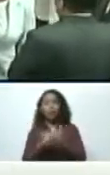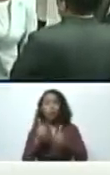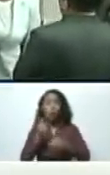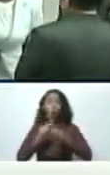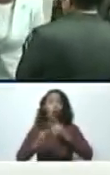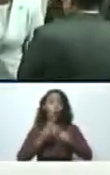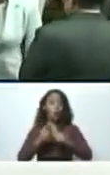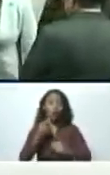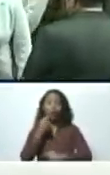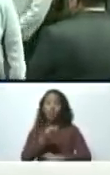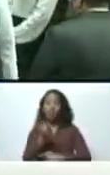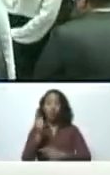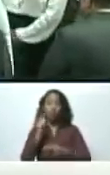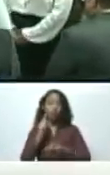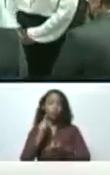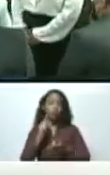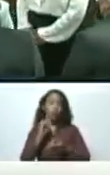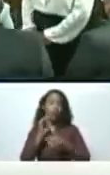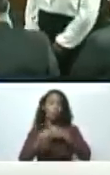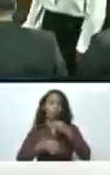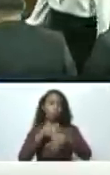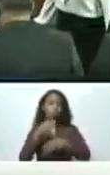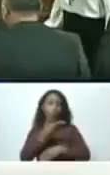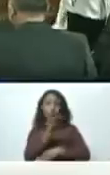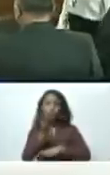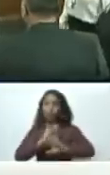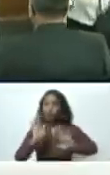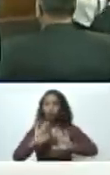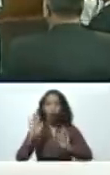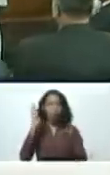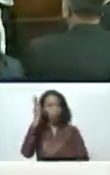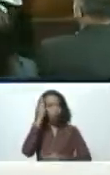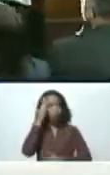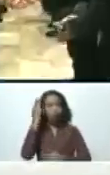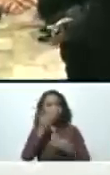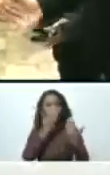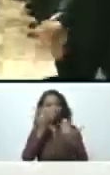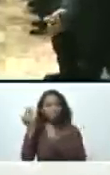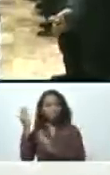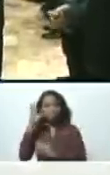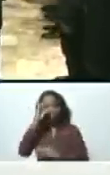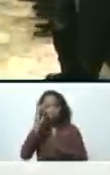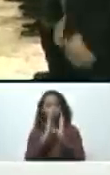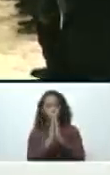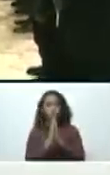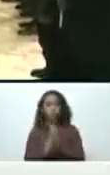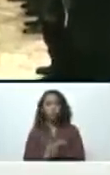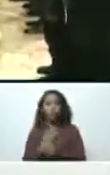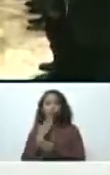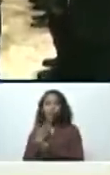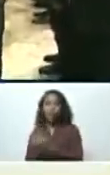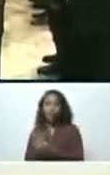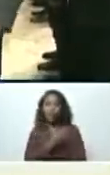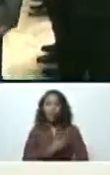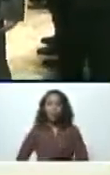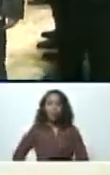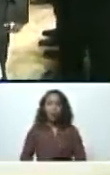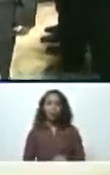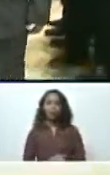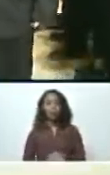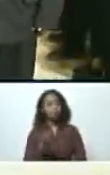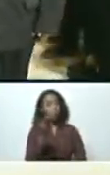que no habíamos dicho y que ya ustedes saben. Adelante, Delcy, por favor. Gracias, presidente. Bueno,